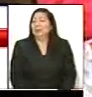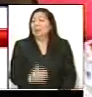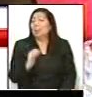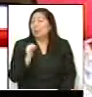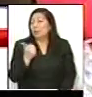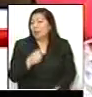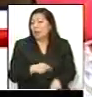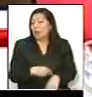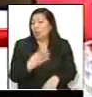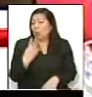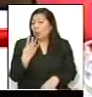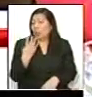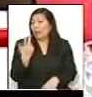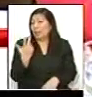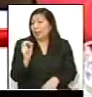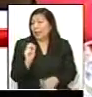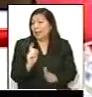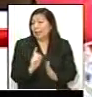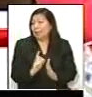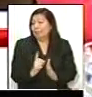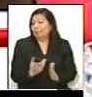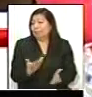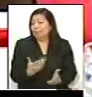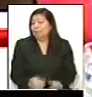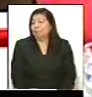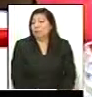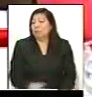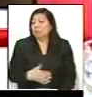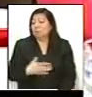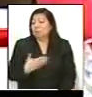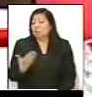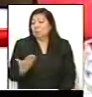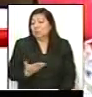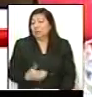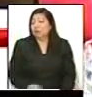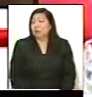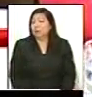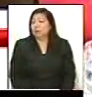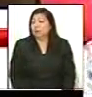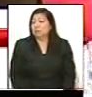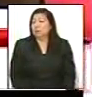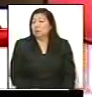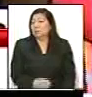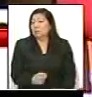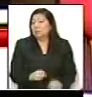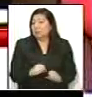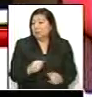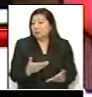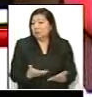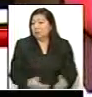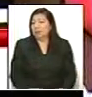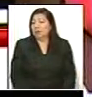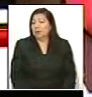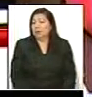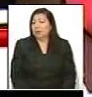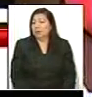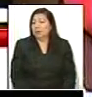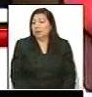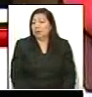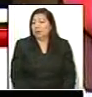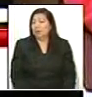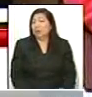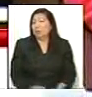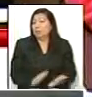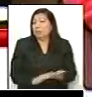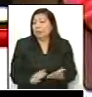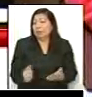mañana a las 4:30 de la tarde, que es nuestra sesión ordinaria, él pueda considerar levantar el pleno a esa hora, o en todo caso conceder la licencia